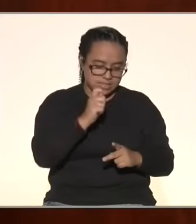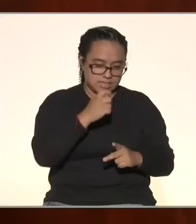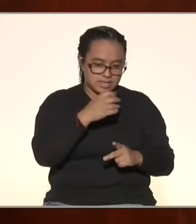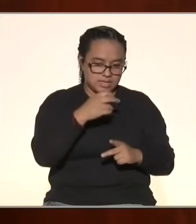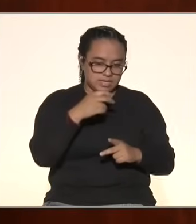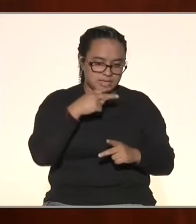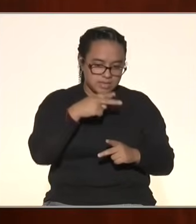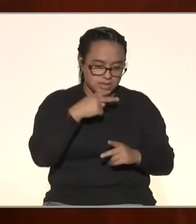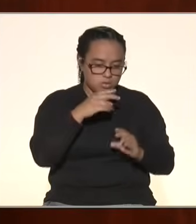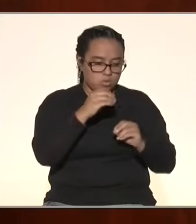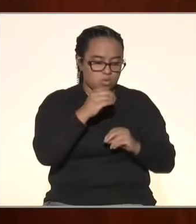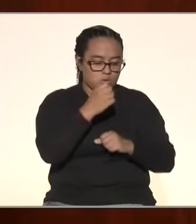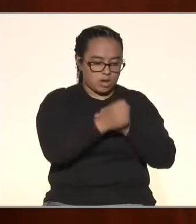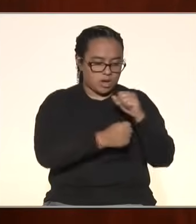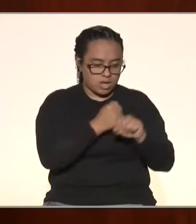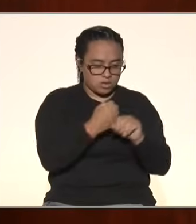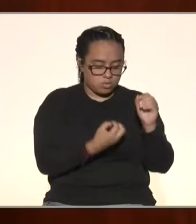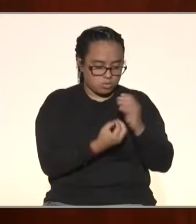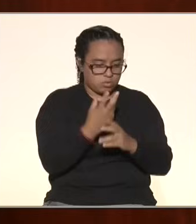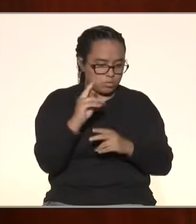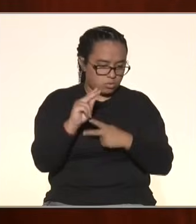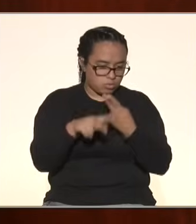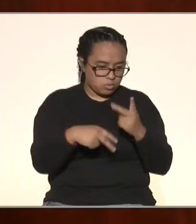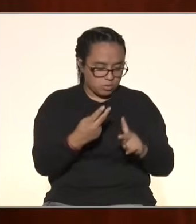por múltiples razones, ¿no?